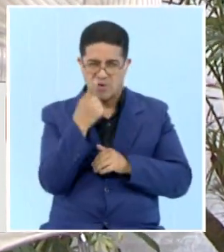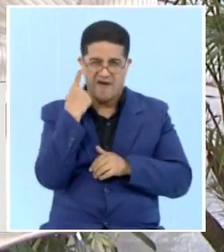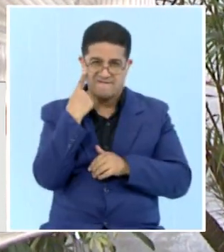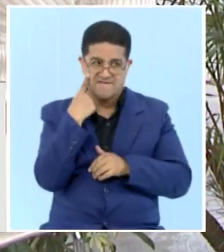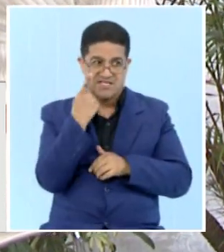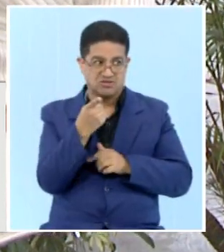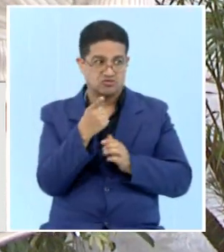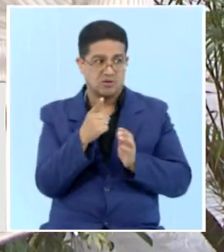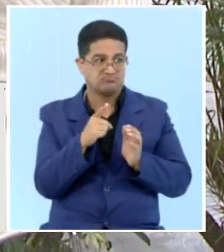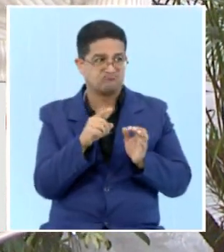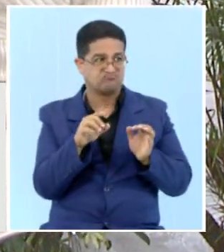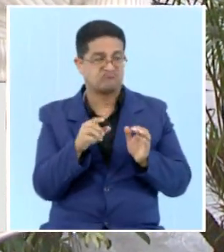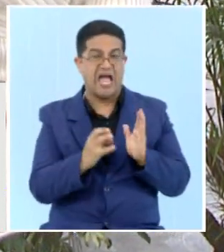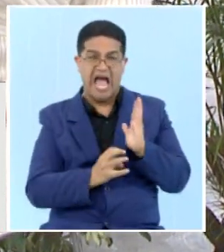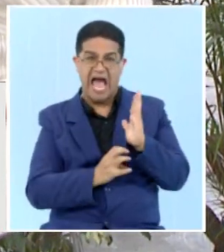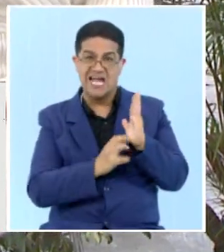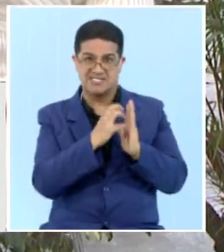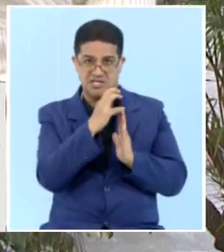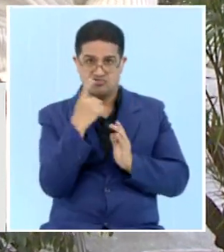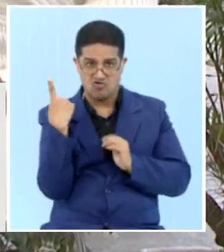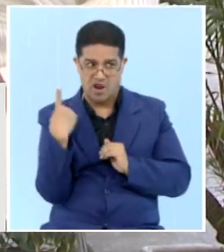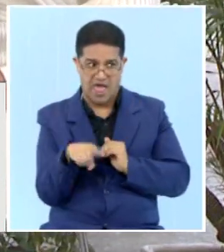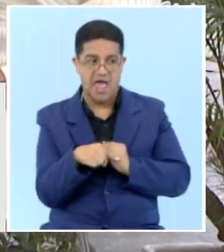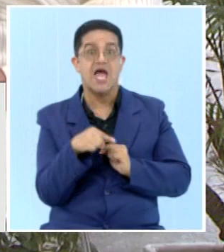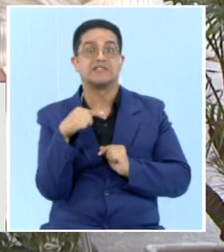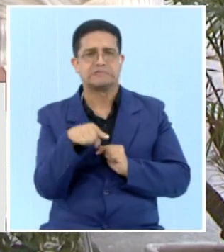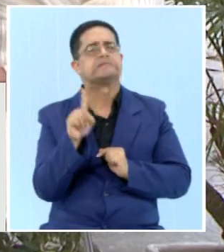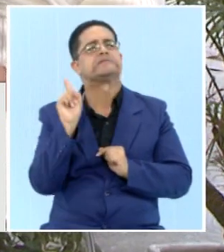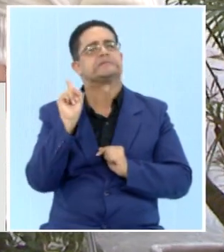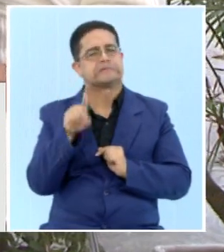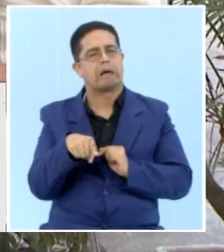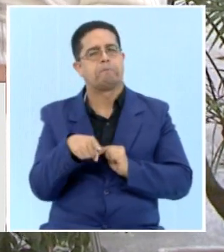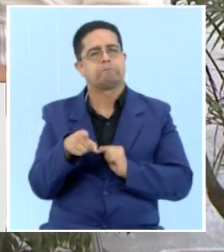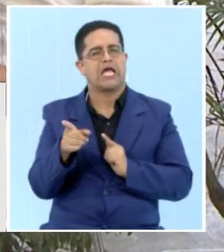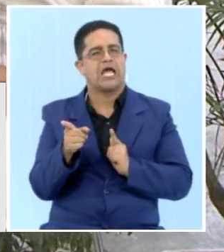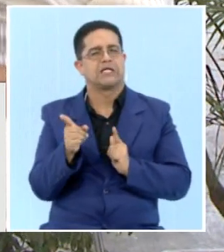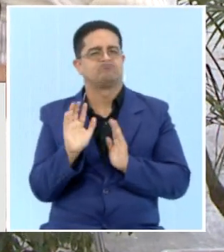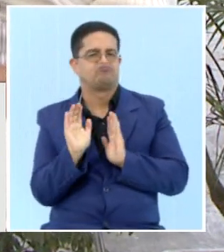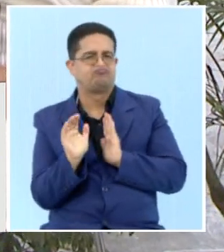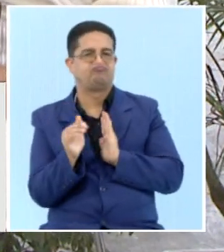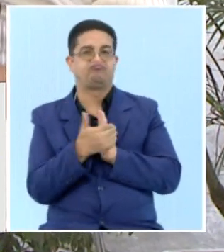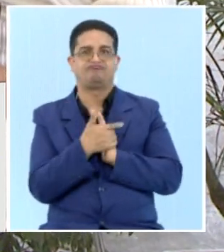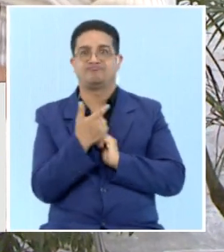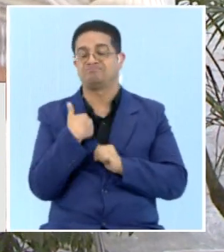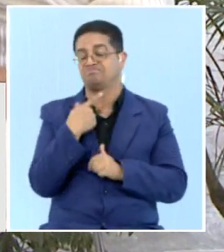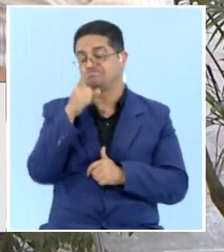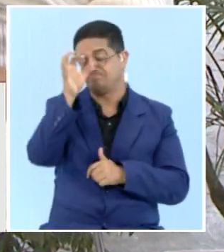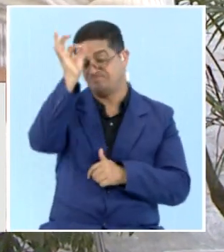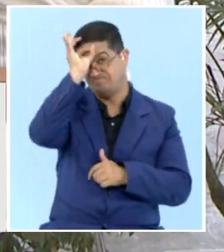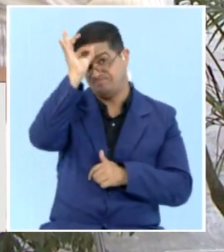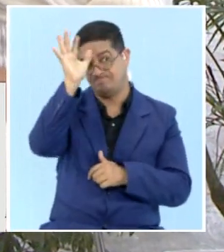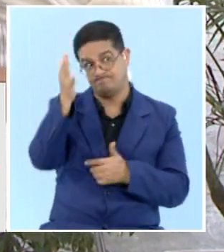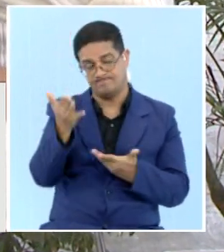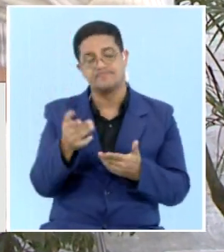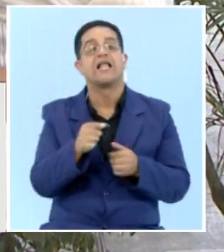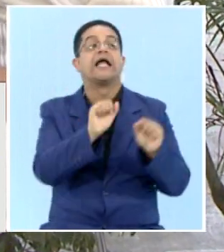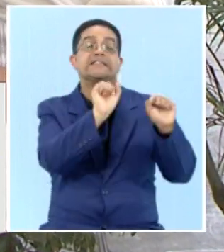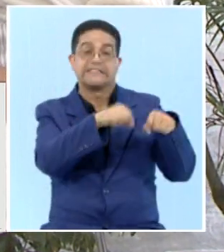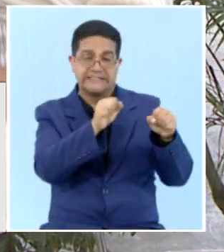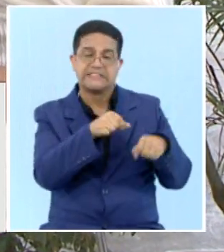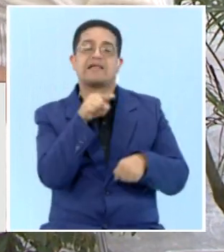Sí. de zancudos. Entonces también ahí podemos tener un foco de dengue sin darnos cuenta. Sí, ahí la